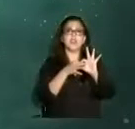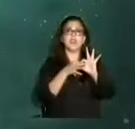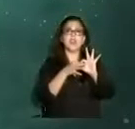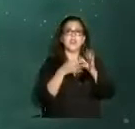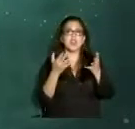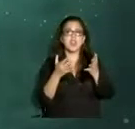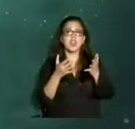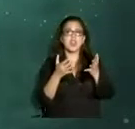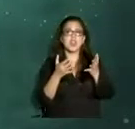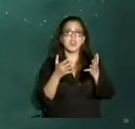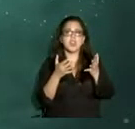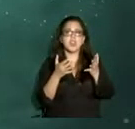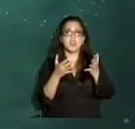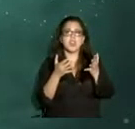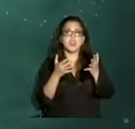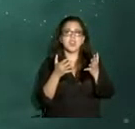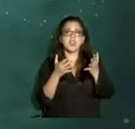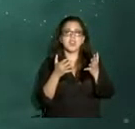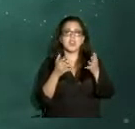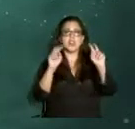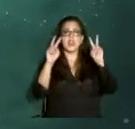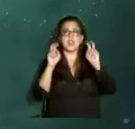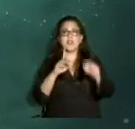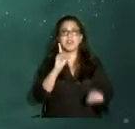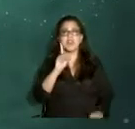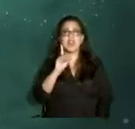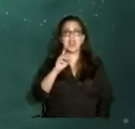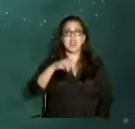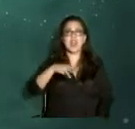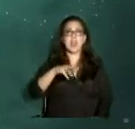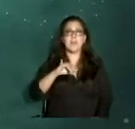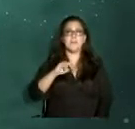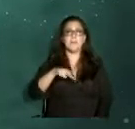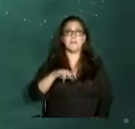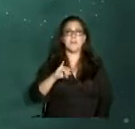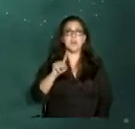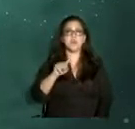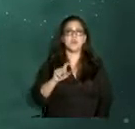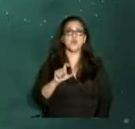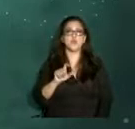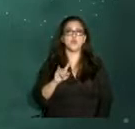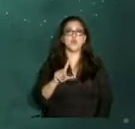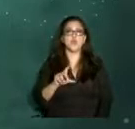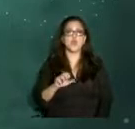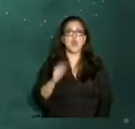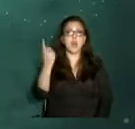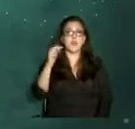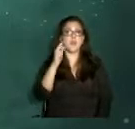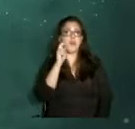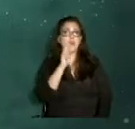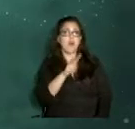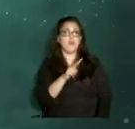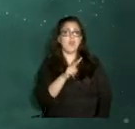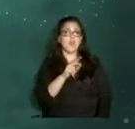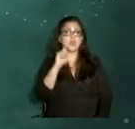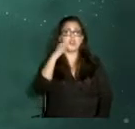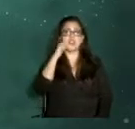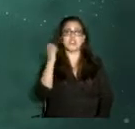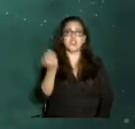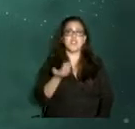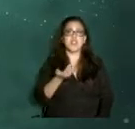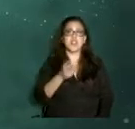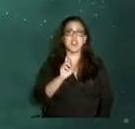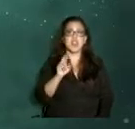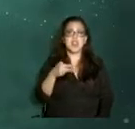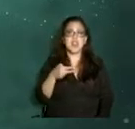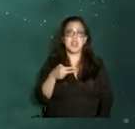la frecuencia de la variante D minúscula. Y si ustedes se fijan, miremos nada más que lo que se refiere al